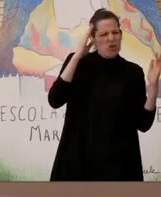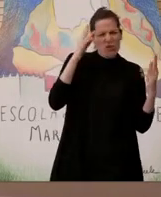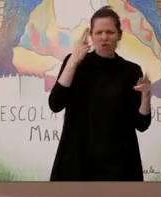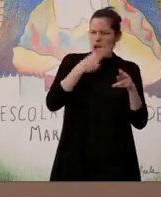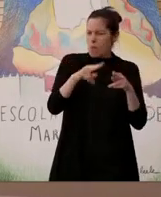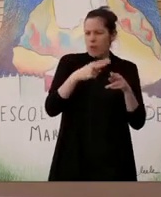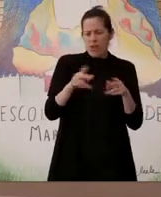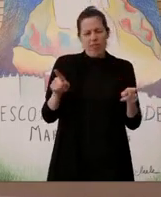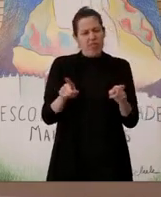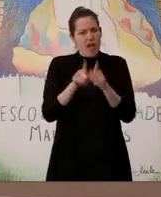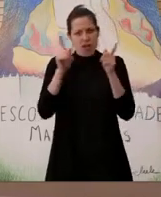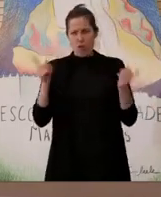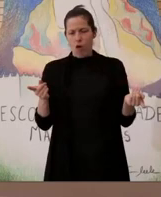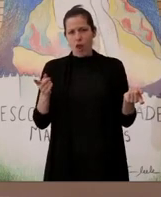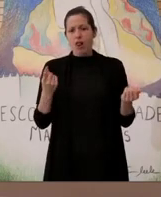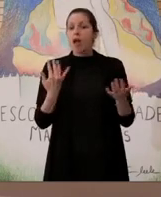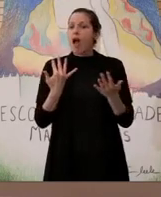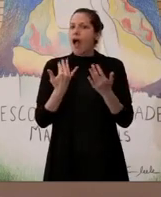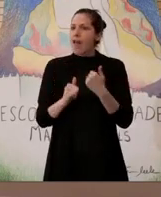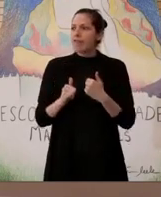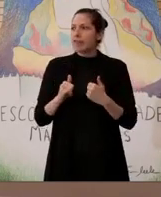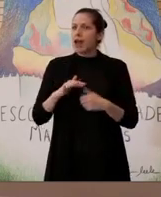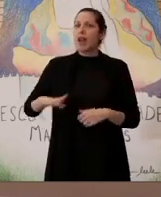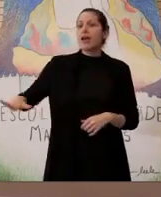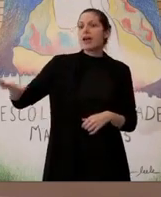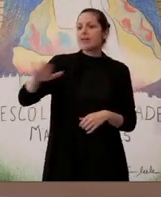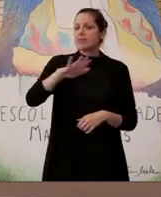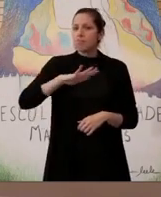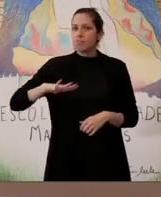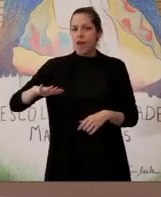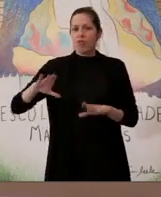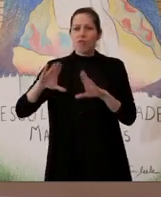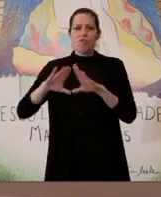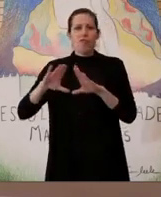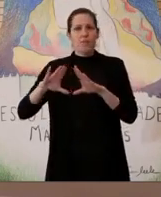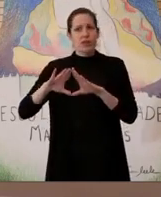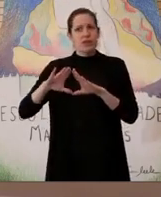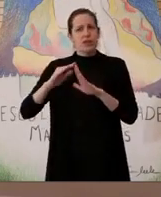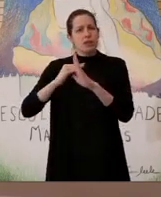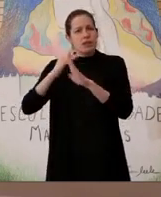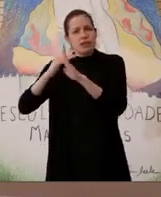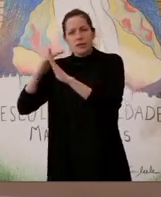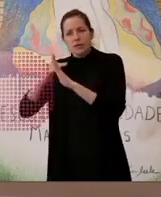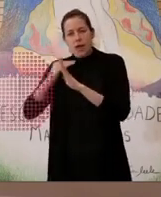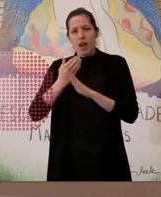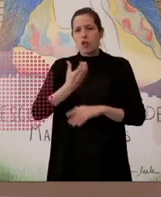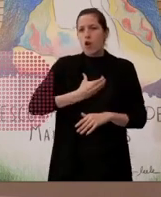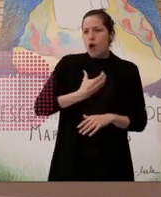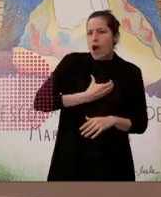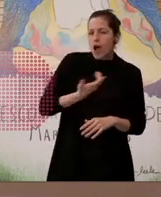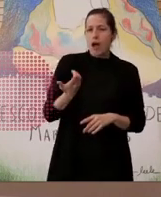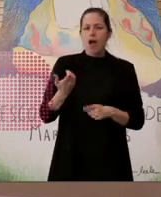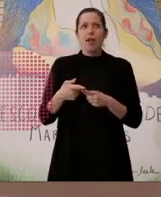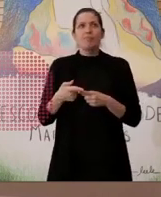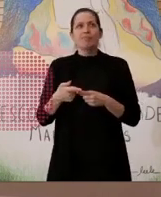políticas diferentes estar implicadas en espacios feministas pues multinivel no ámbito local no ámbito